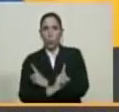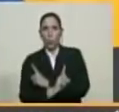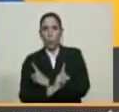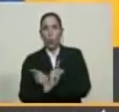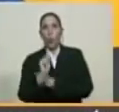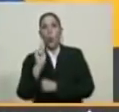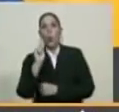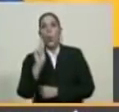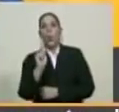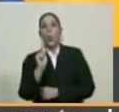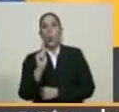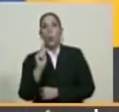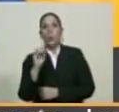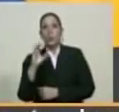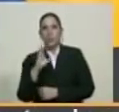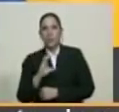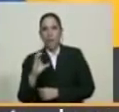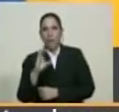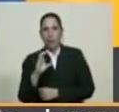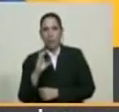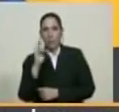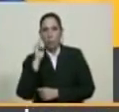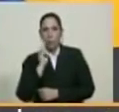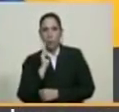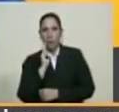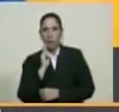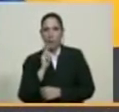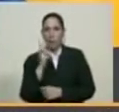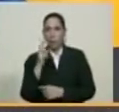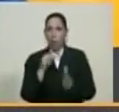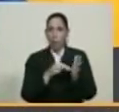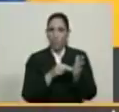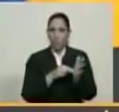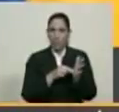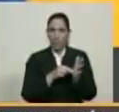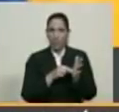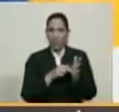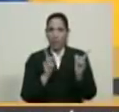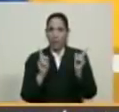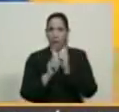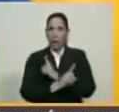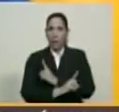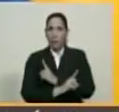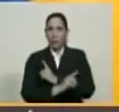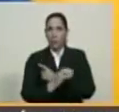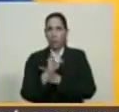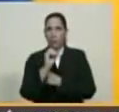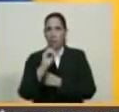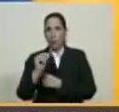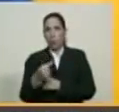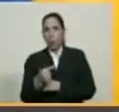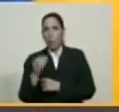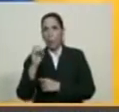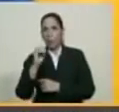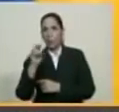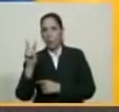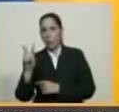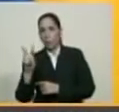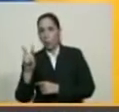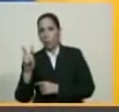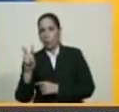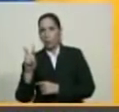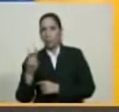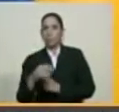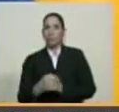1 céntimo de bolívar soberano. El billete de 2.000 bolívares pasa a valer 2 céntimos de